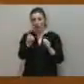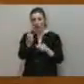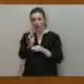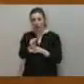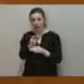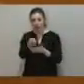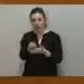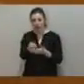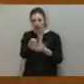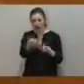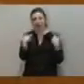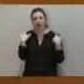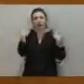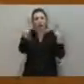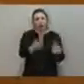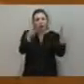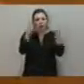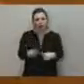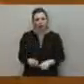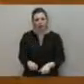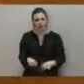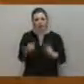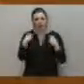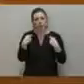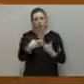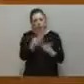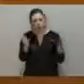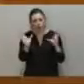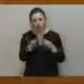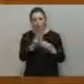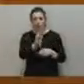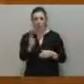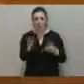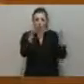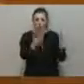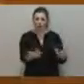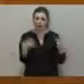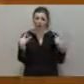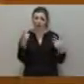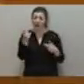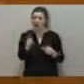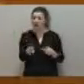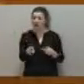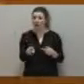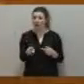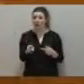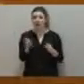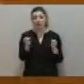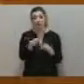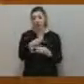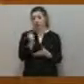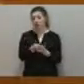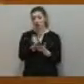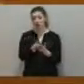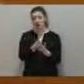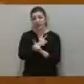son responsables ustedes, señorías del Partido Popular. También de que ya no coticen a la Seguridad Social, lo